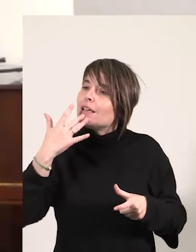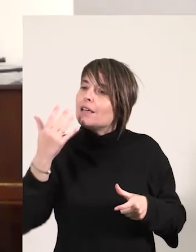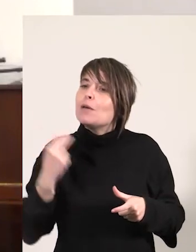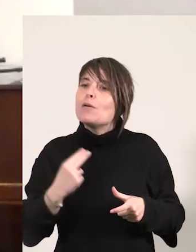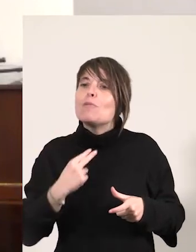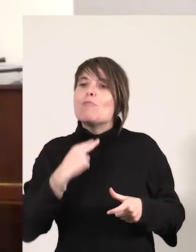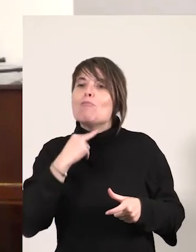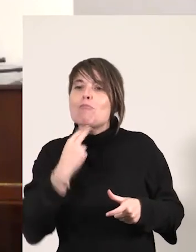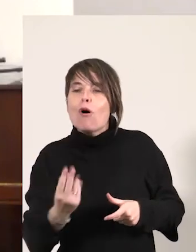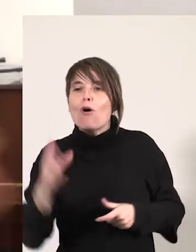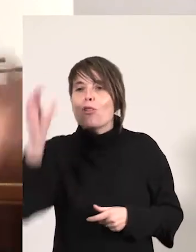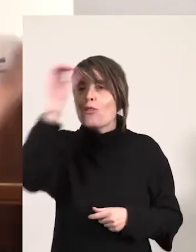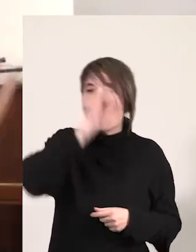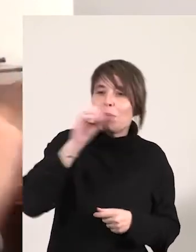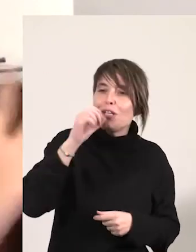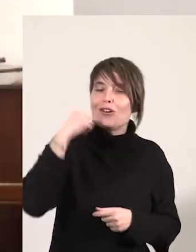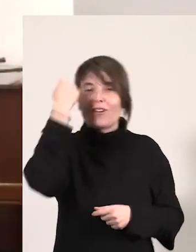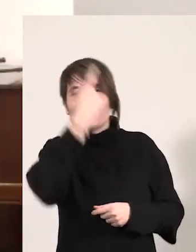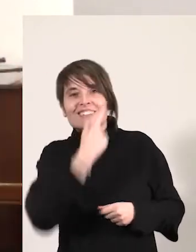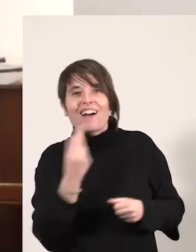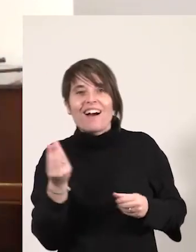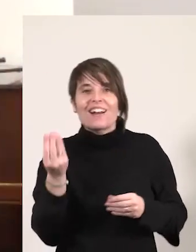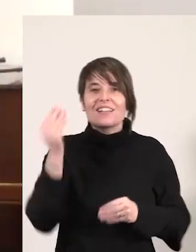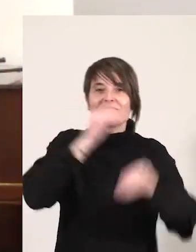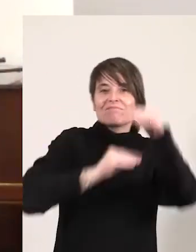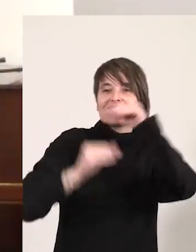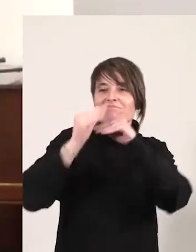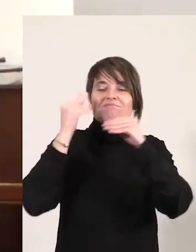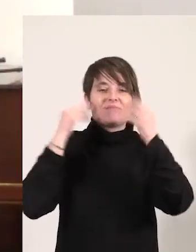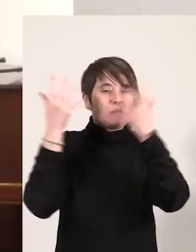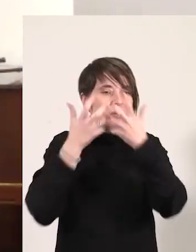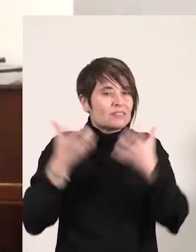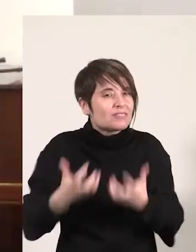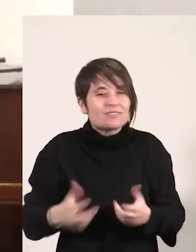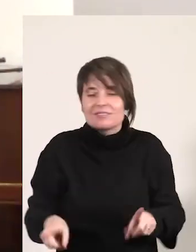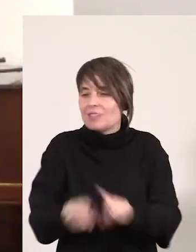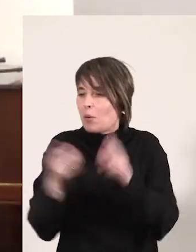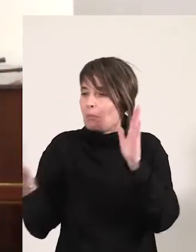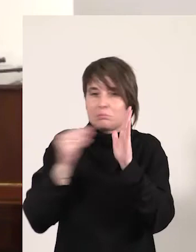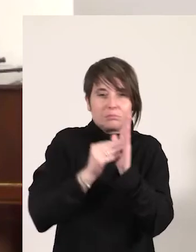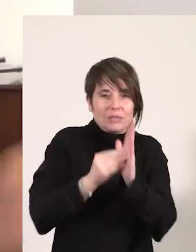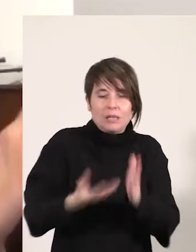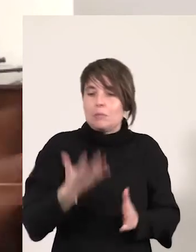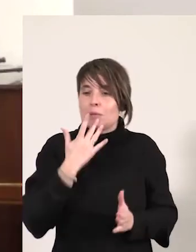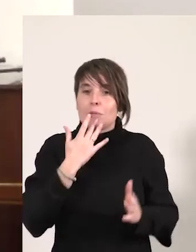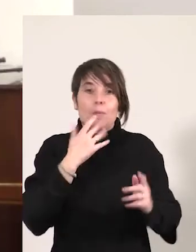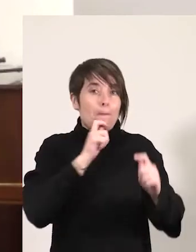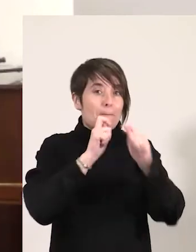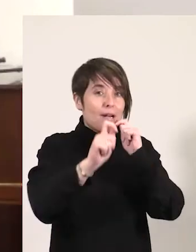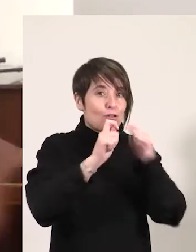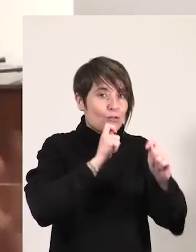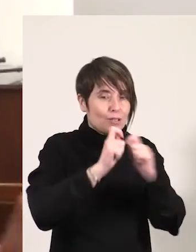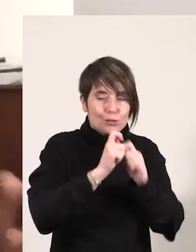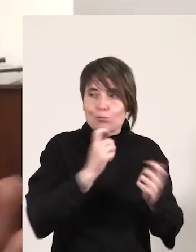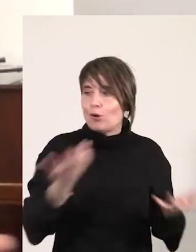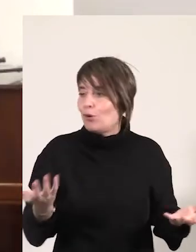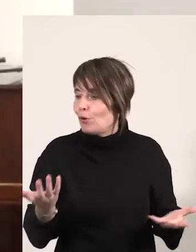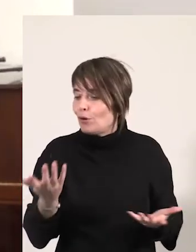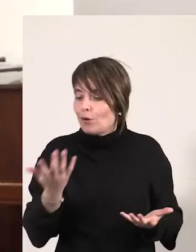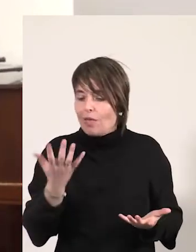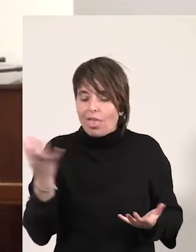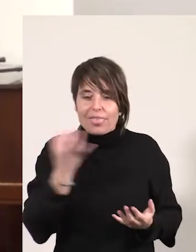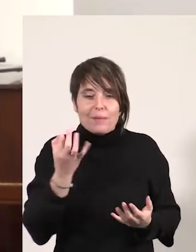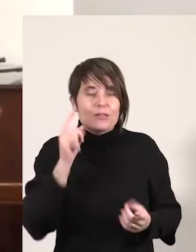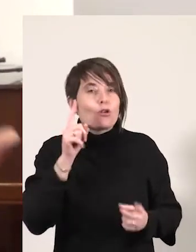crece si incorporamos todas esas voces y todos esos rostros y todos esos cuerpos diversos a nuestras narrativas, del tipo que sea. En el caso